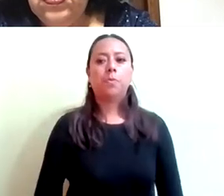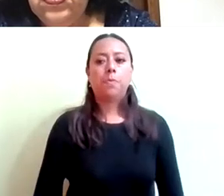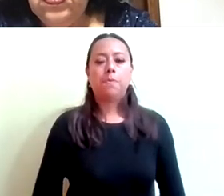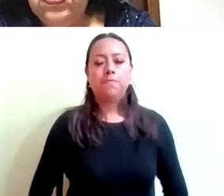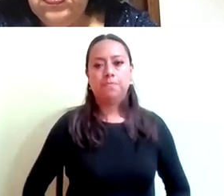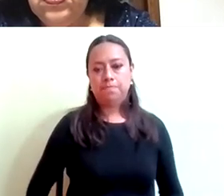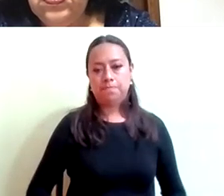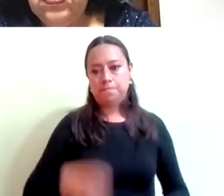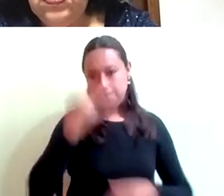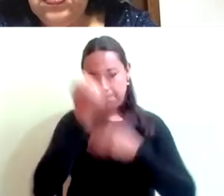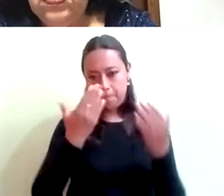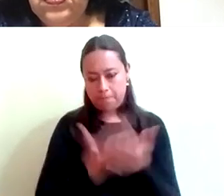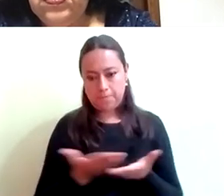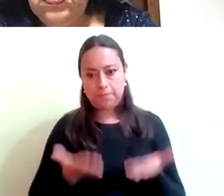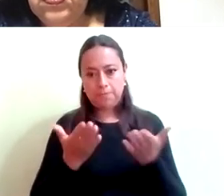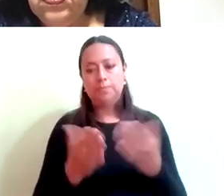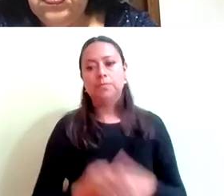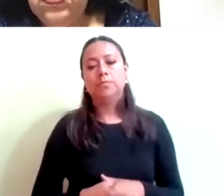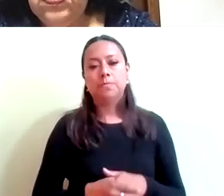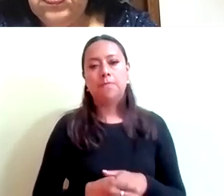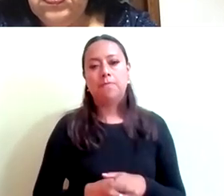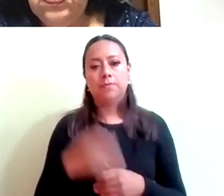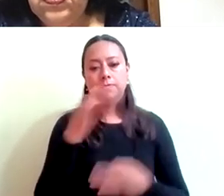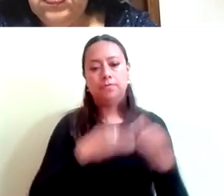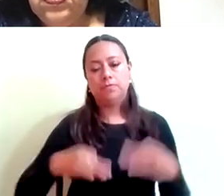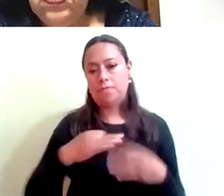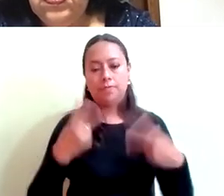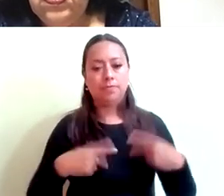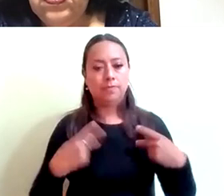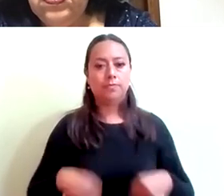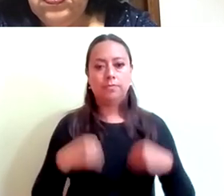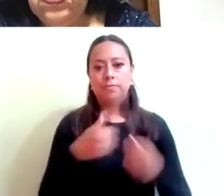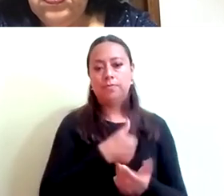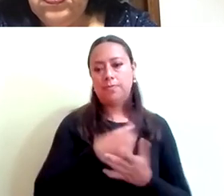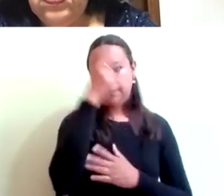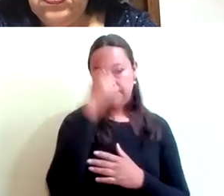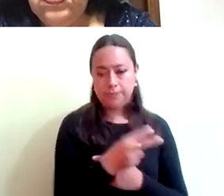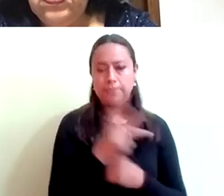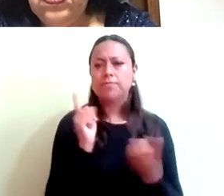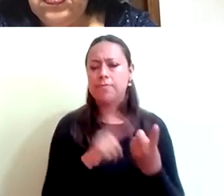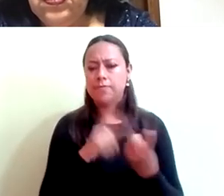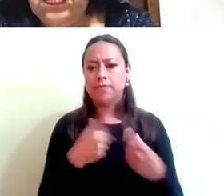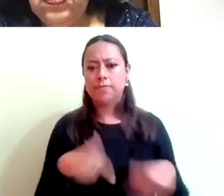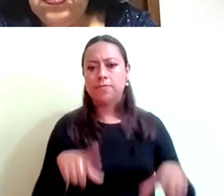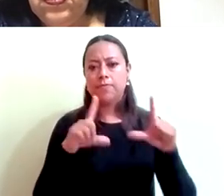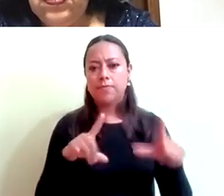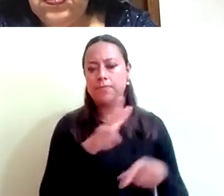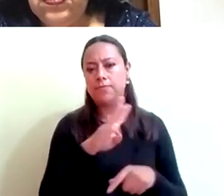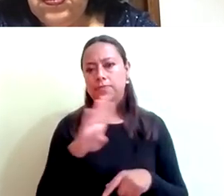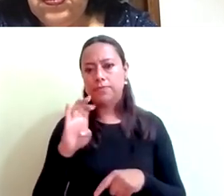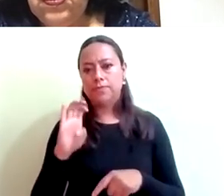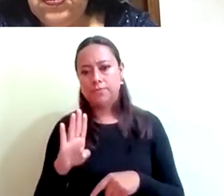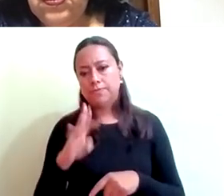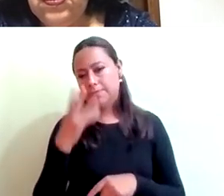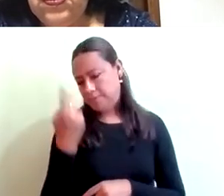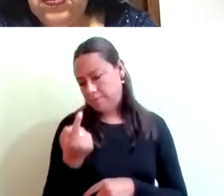fue puesta a disposición de todos los capitalinos y capitalinas en la página web de este Parlamento, la cual recibió